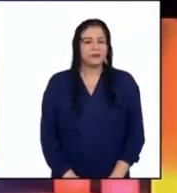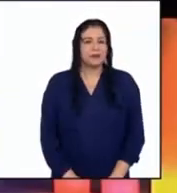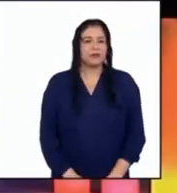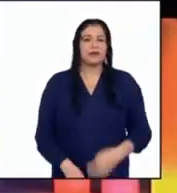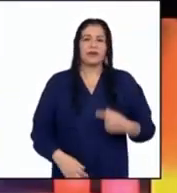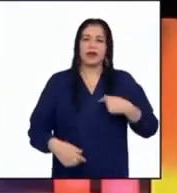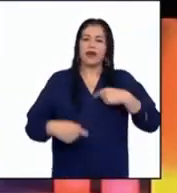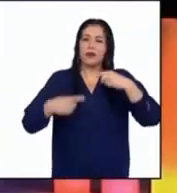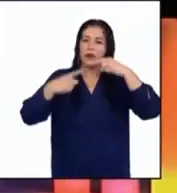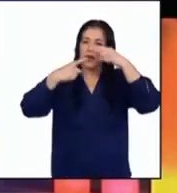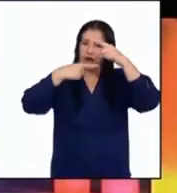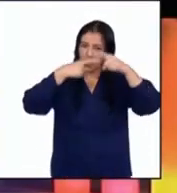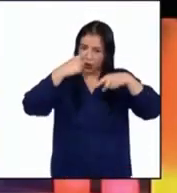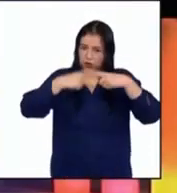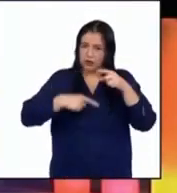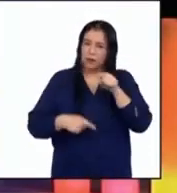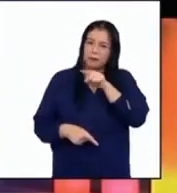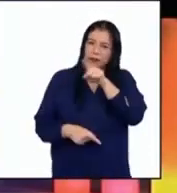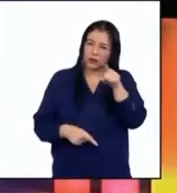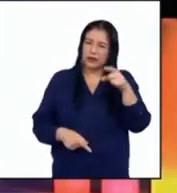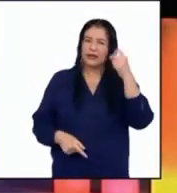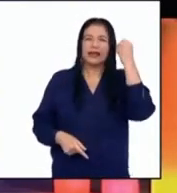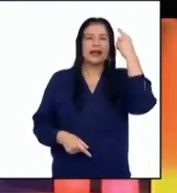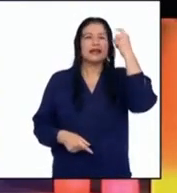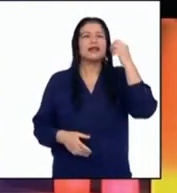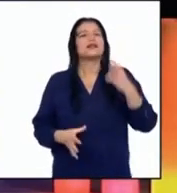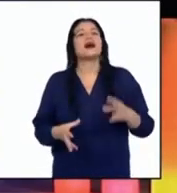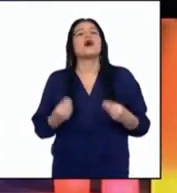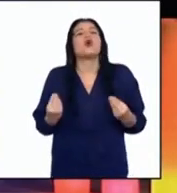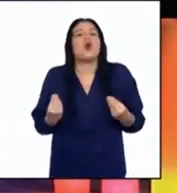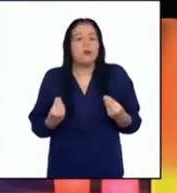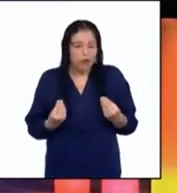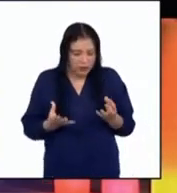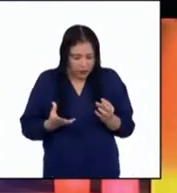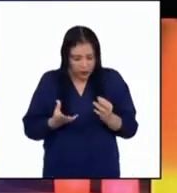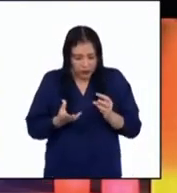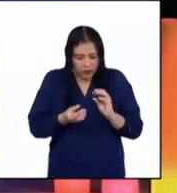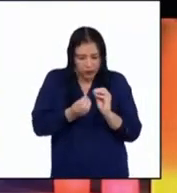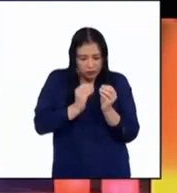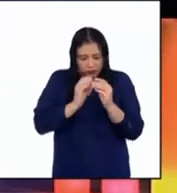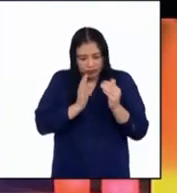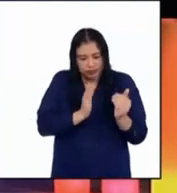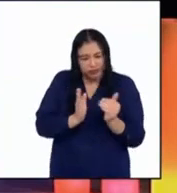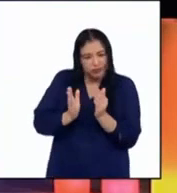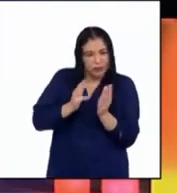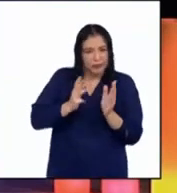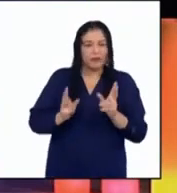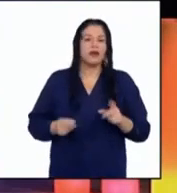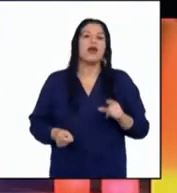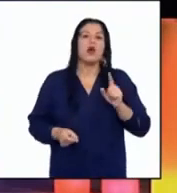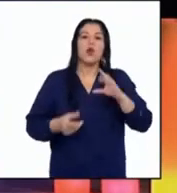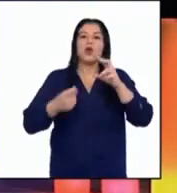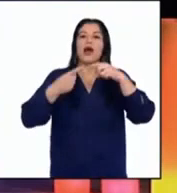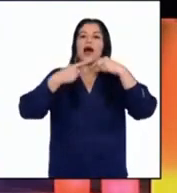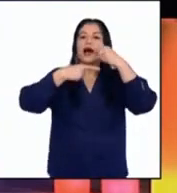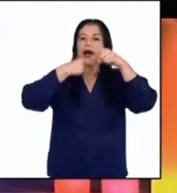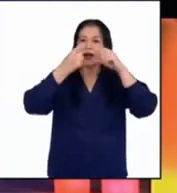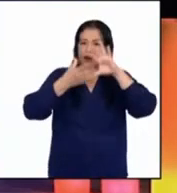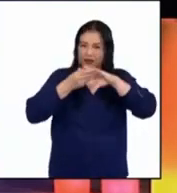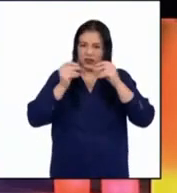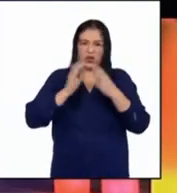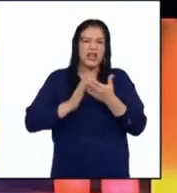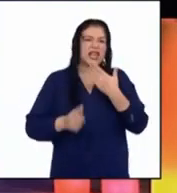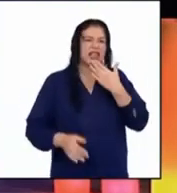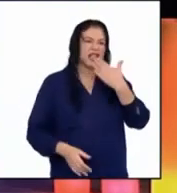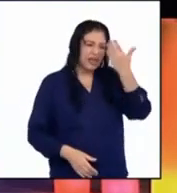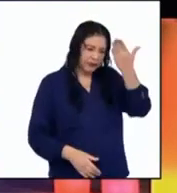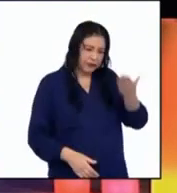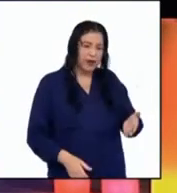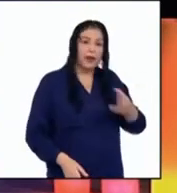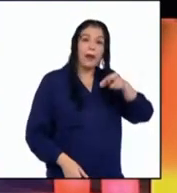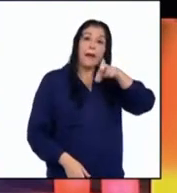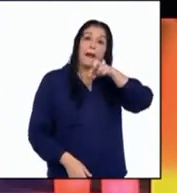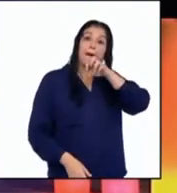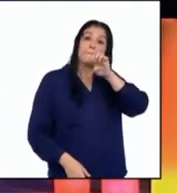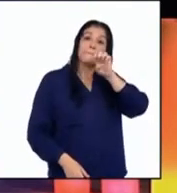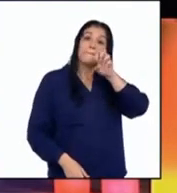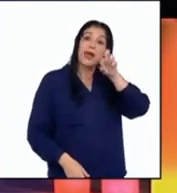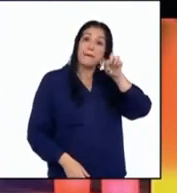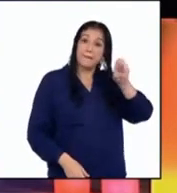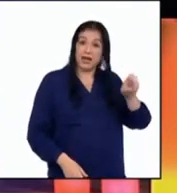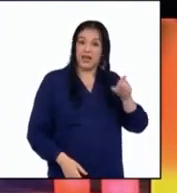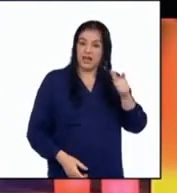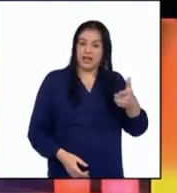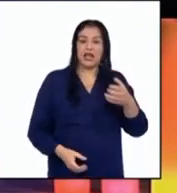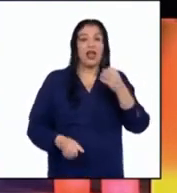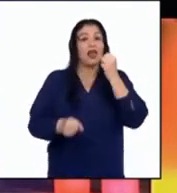Les voy a contar, para que se entienda cómo es que le hemos dado forma a esto, una historia. Esta es la historia de Pepe. Pepe es un trabajador